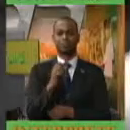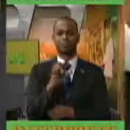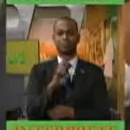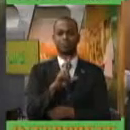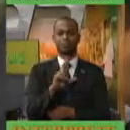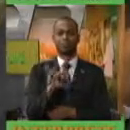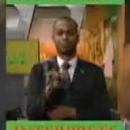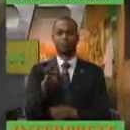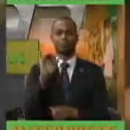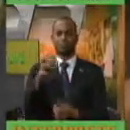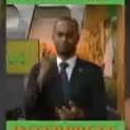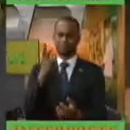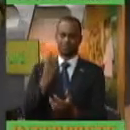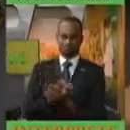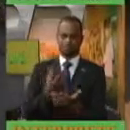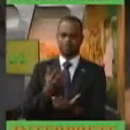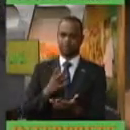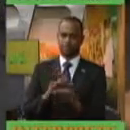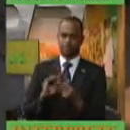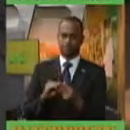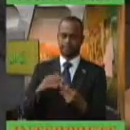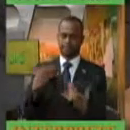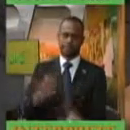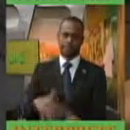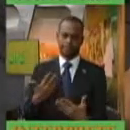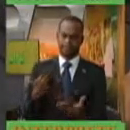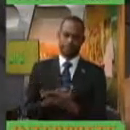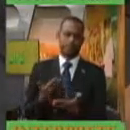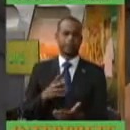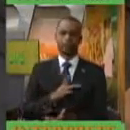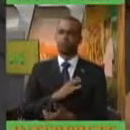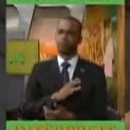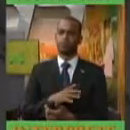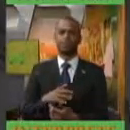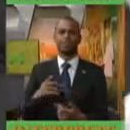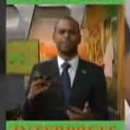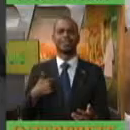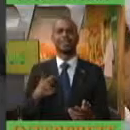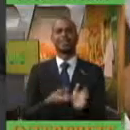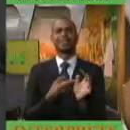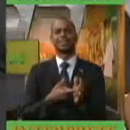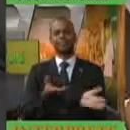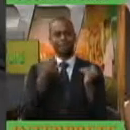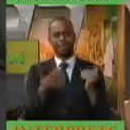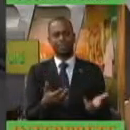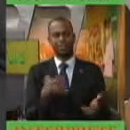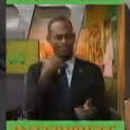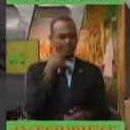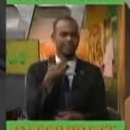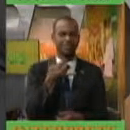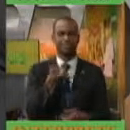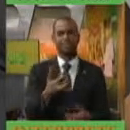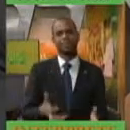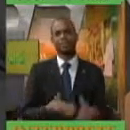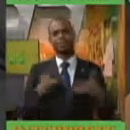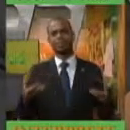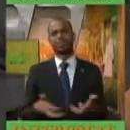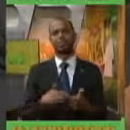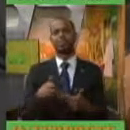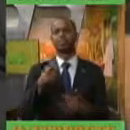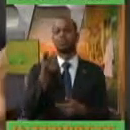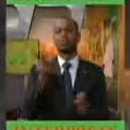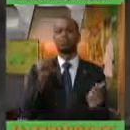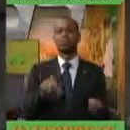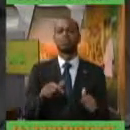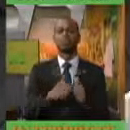por ese testimonio inspirador de este hombre, que a veces yo lo llamo para que me dé fuerza. Una persona